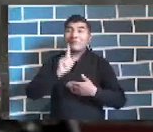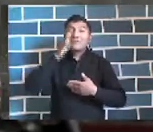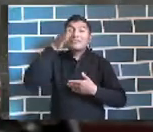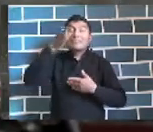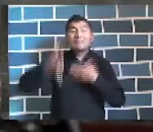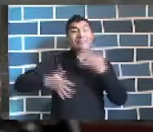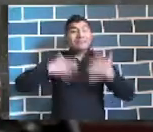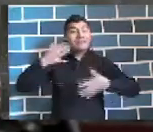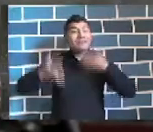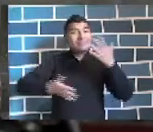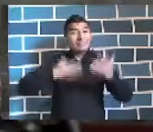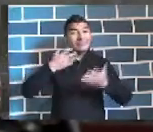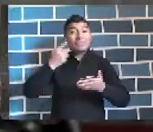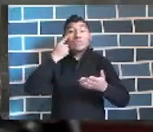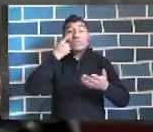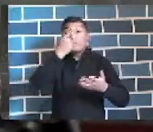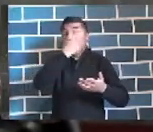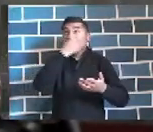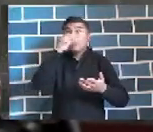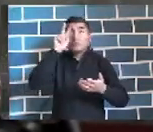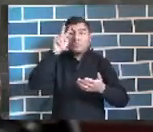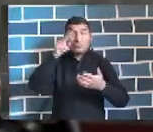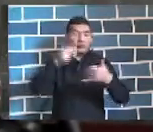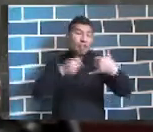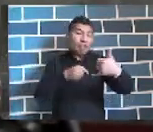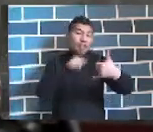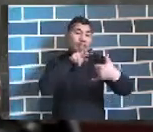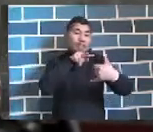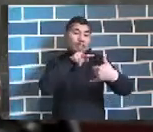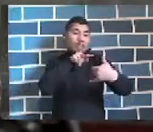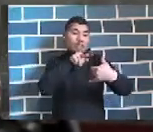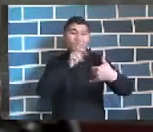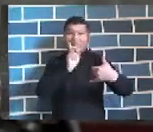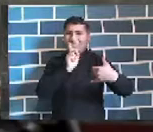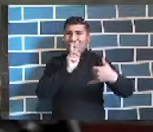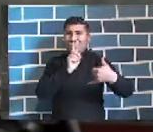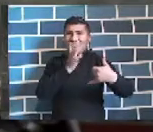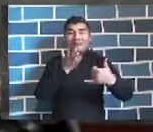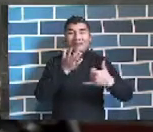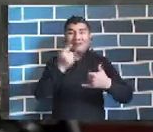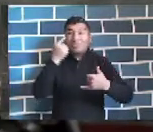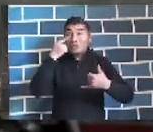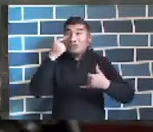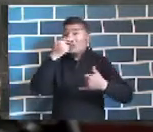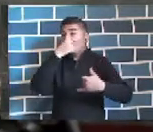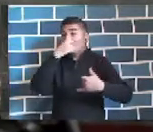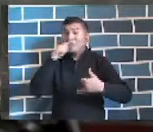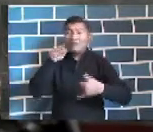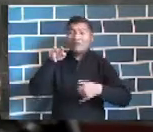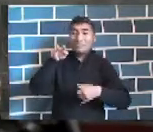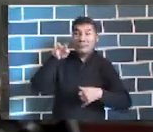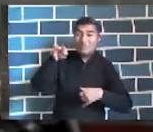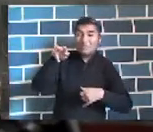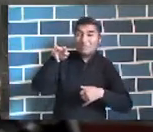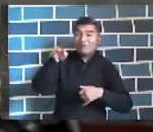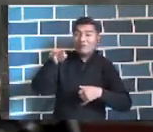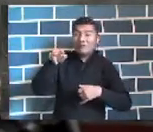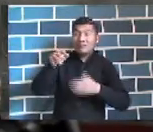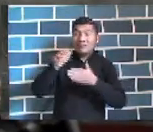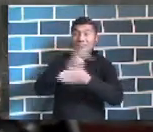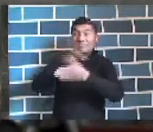no tienen puestos los ojos en los celulares. No tienen puestos los ojos simplemente en una